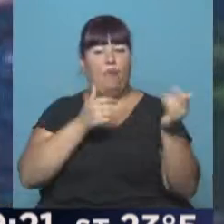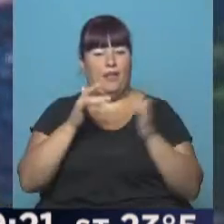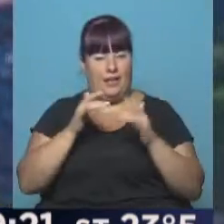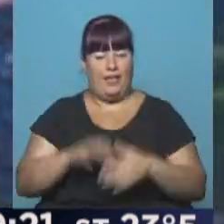electrónico